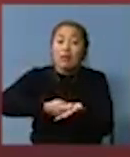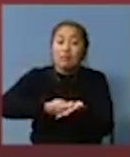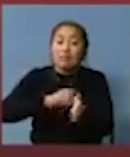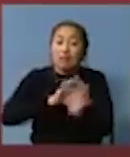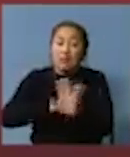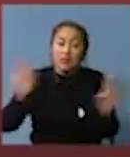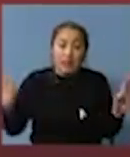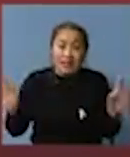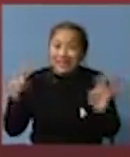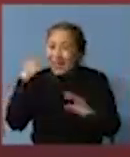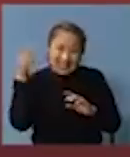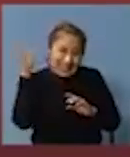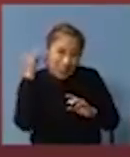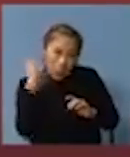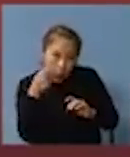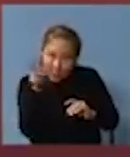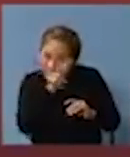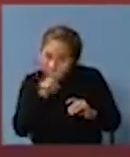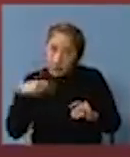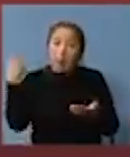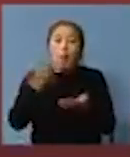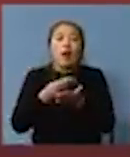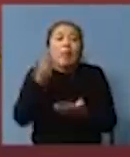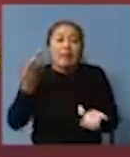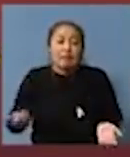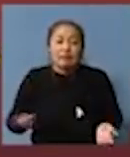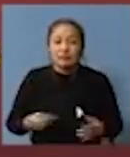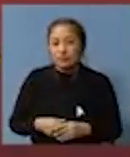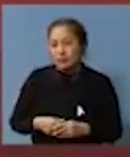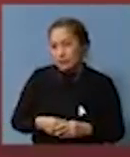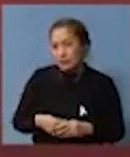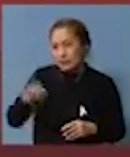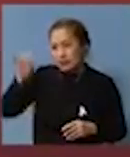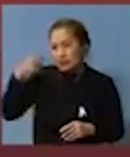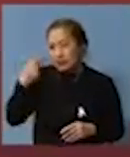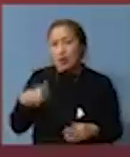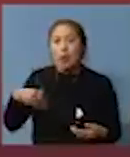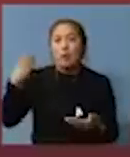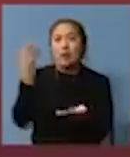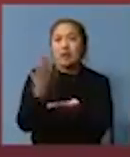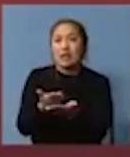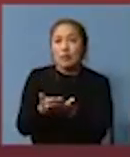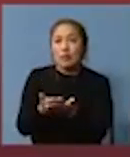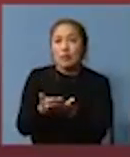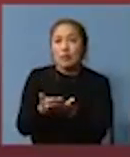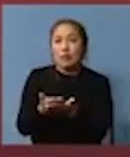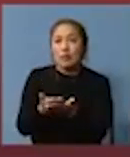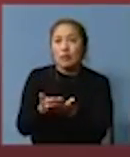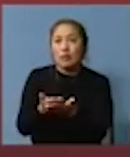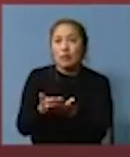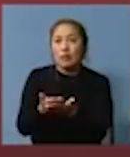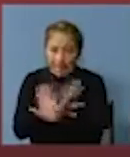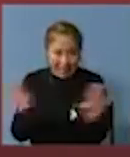plata, ¿eh? Que textualmente después en la transcripción dice que ponga la guita. A ver. Lo que hay que hacer es ver cómo presentamos. Sin discutir nada